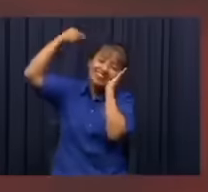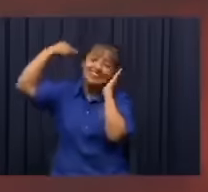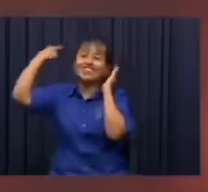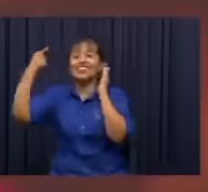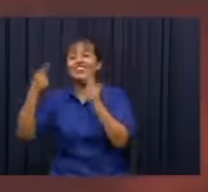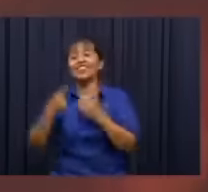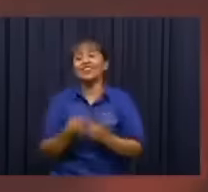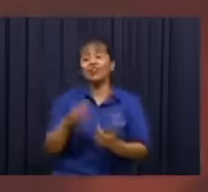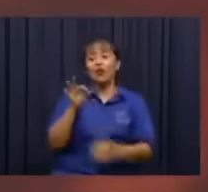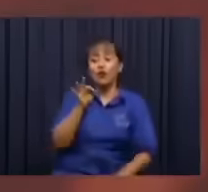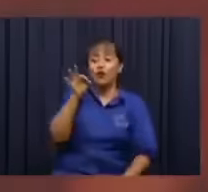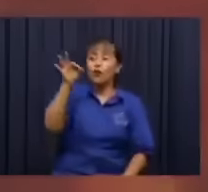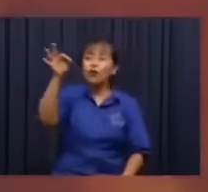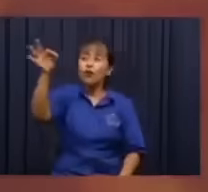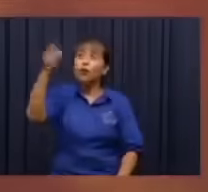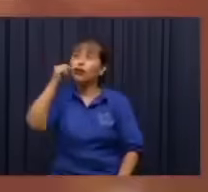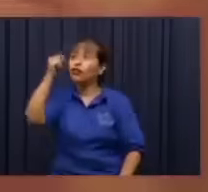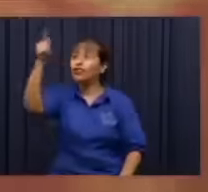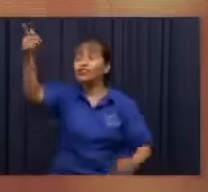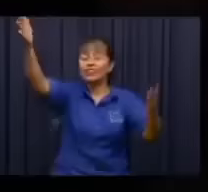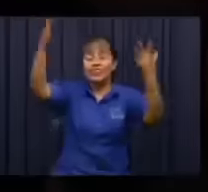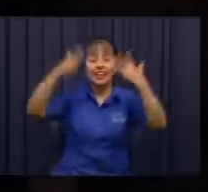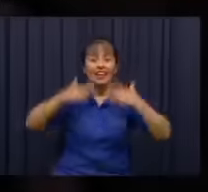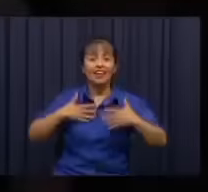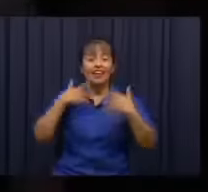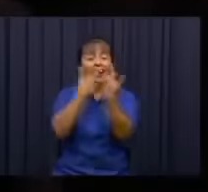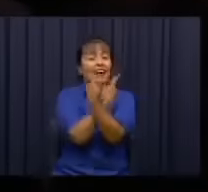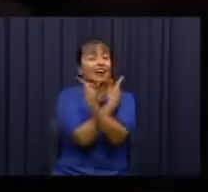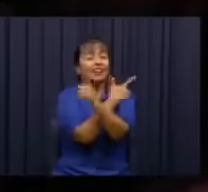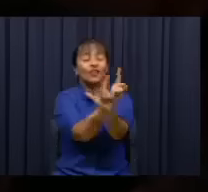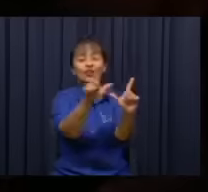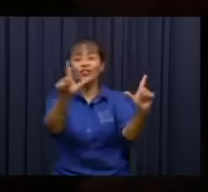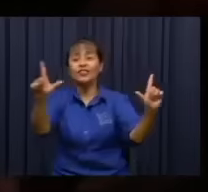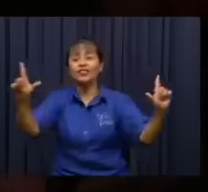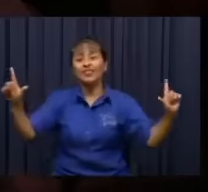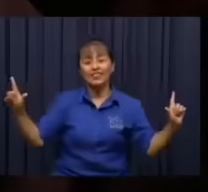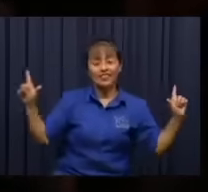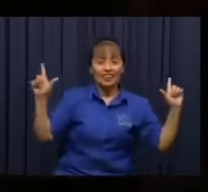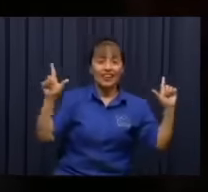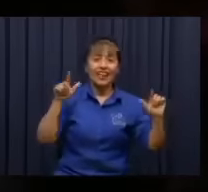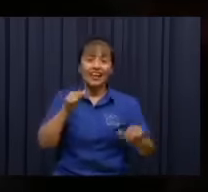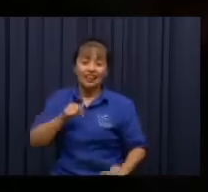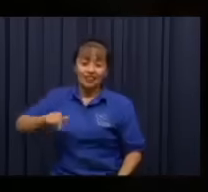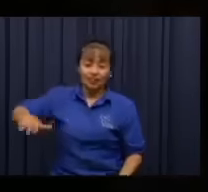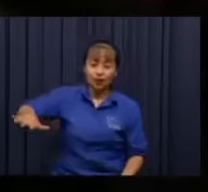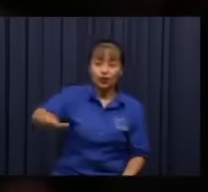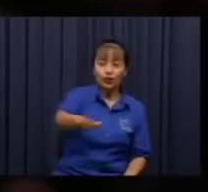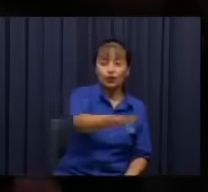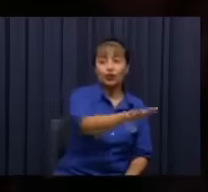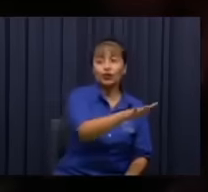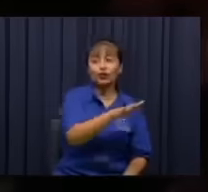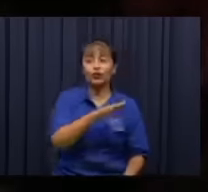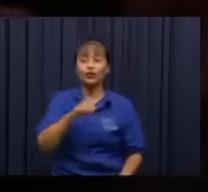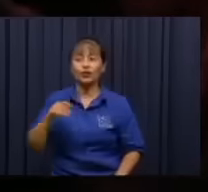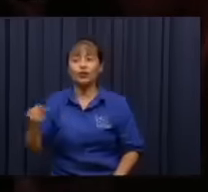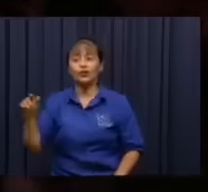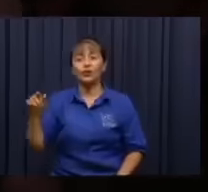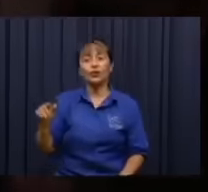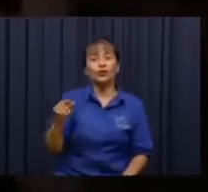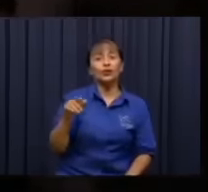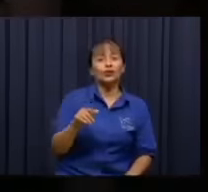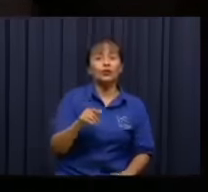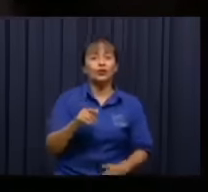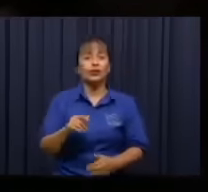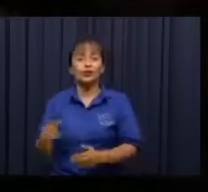que sueñan. Cuando el Señor hiciere volver la cautividad,